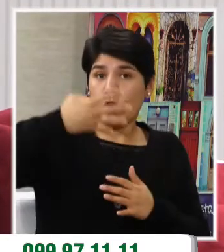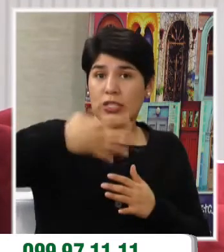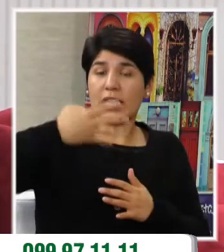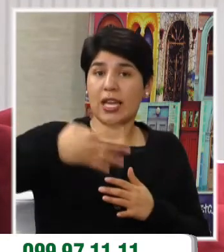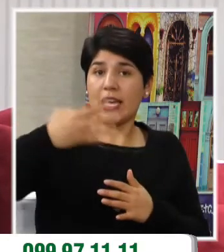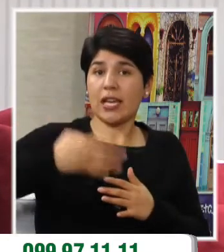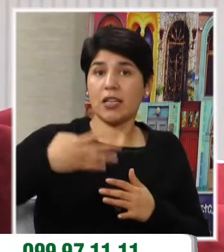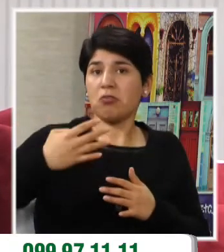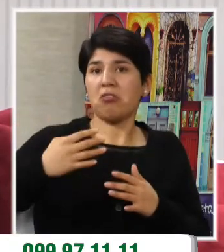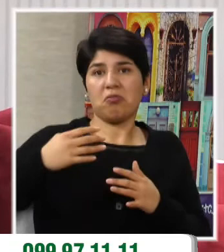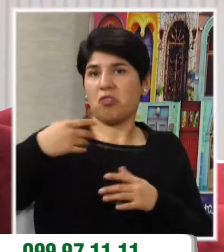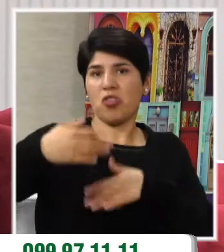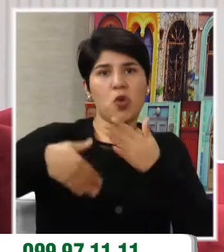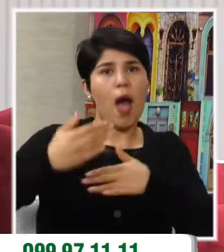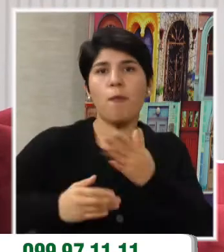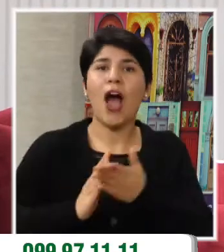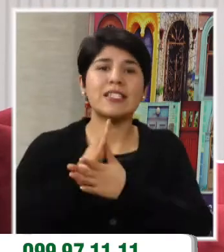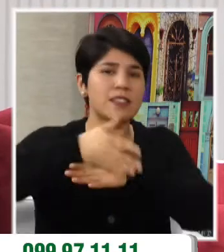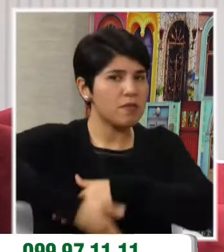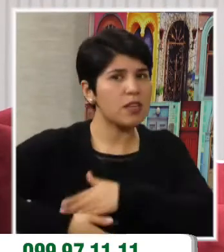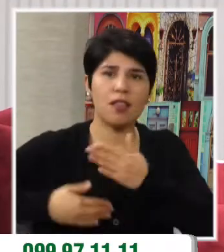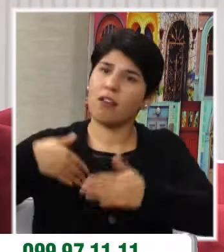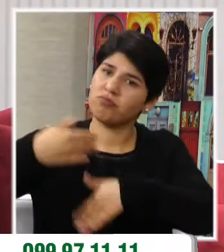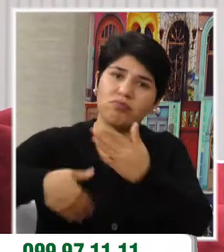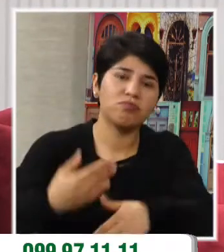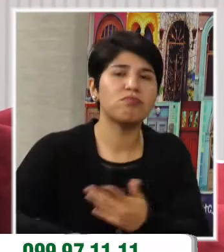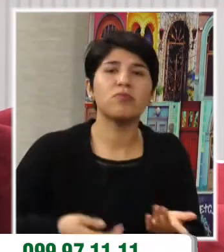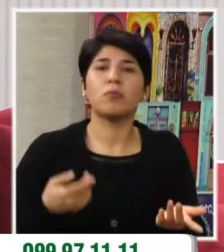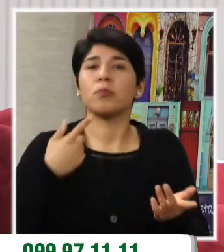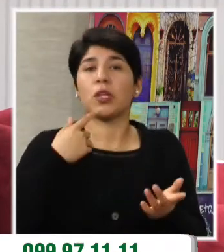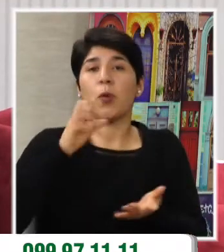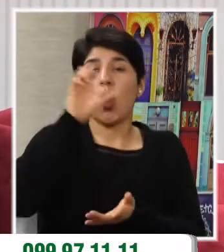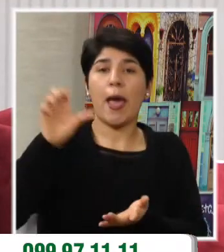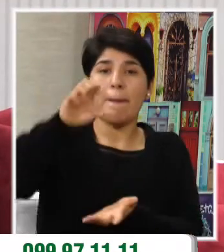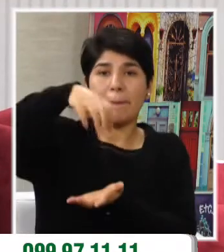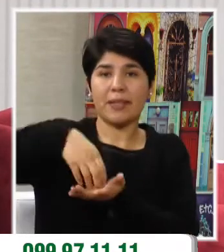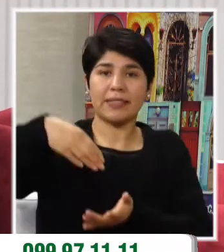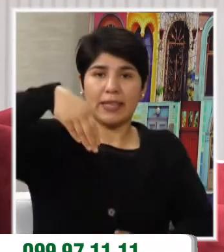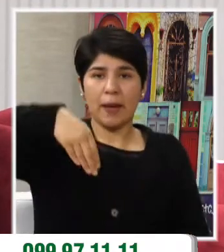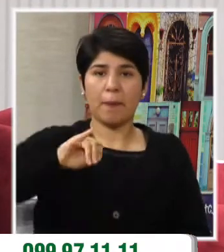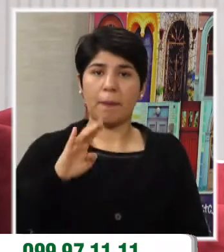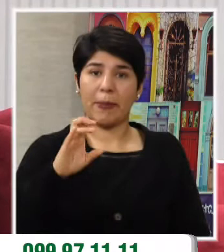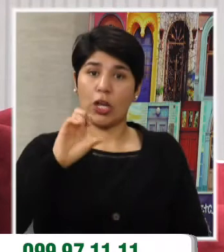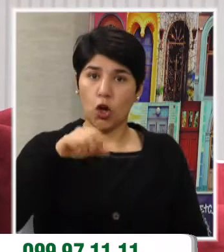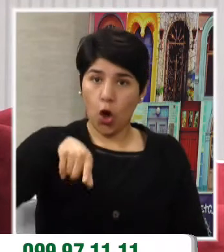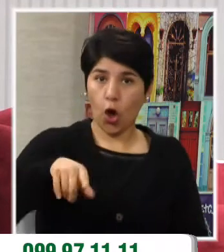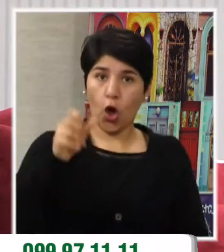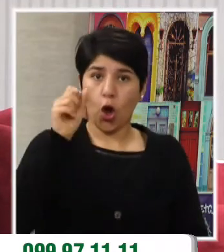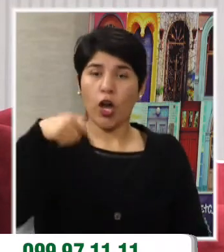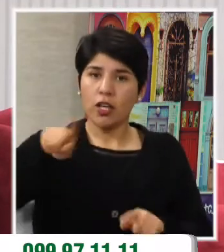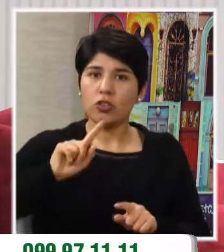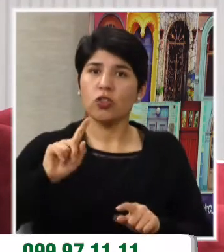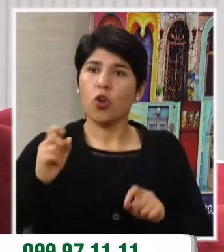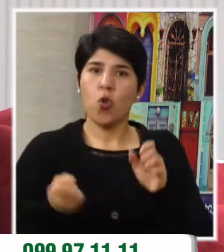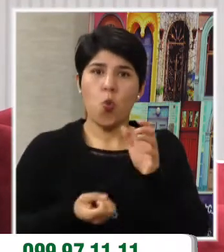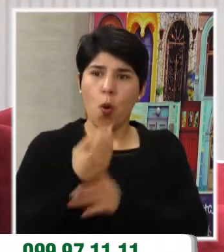seguimos avanzando en la accesibilidad en el departamento por ejemplo la empresa micro que acaba de incorporar a su flota